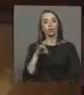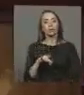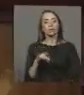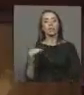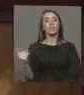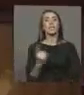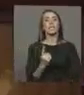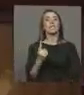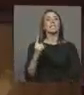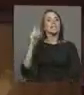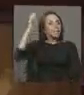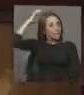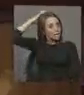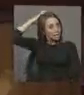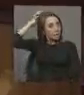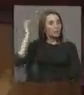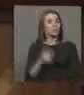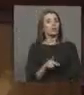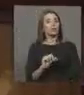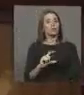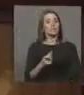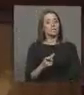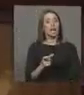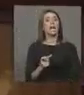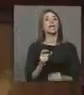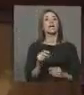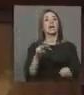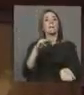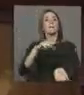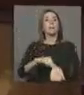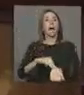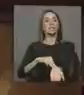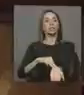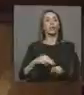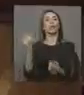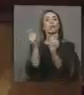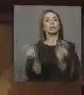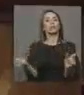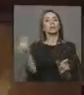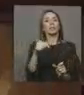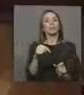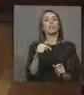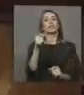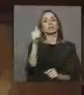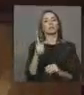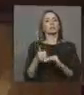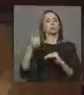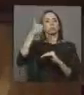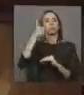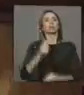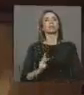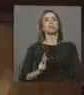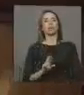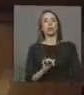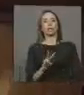el rabino Daniel Sang. La gran logia masónica, representada por su gran maestro don Luis